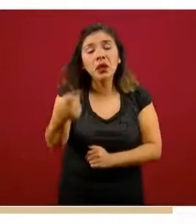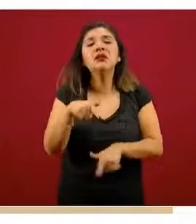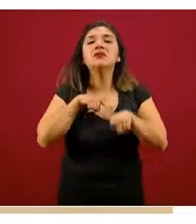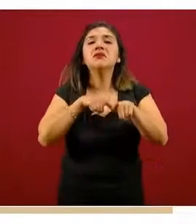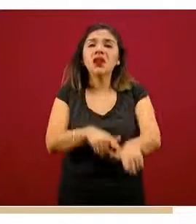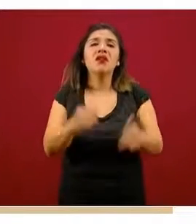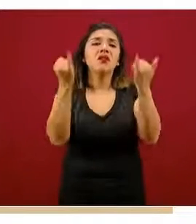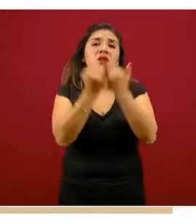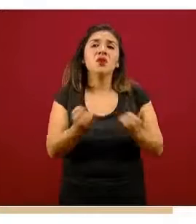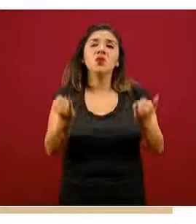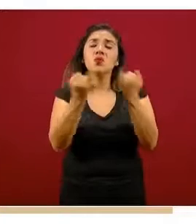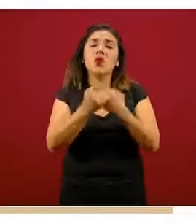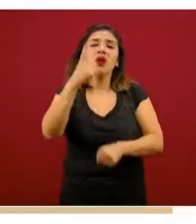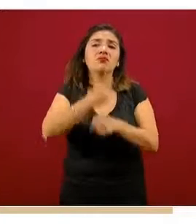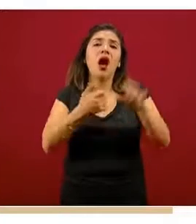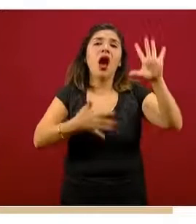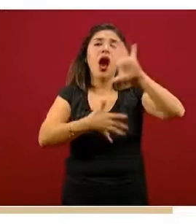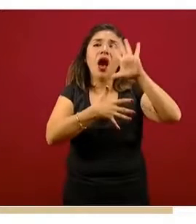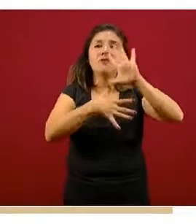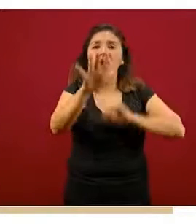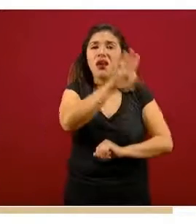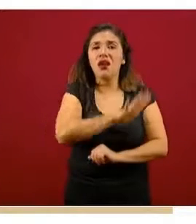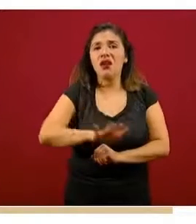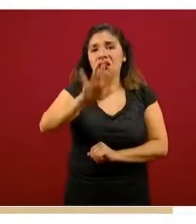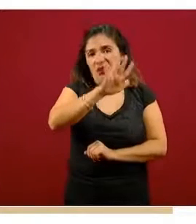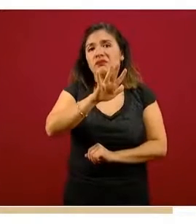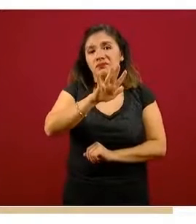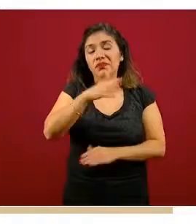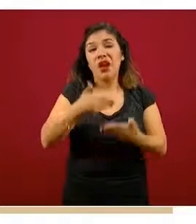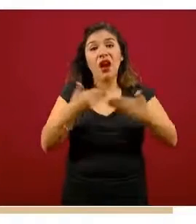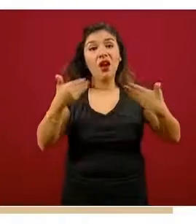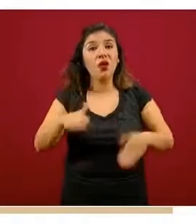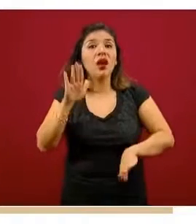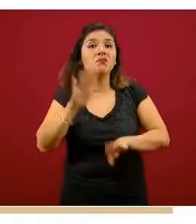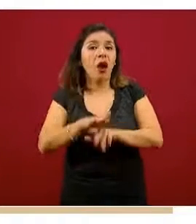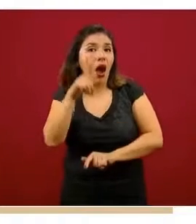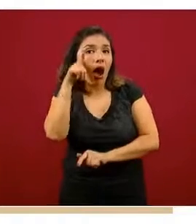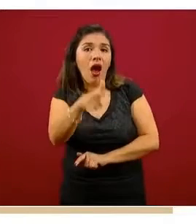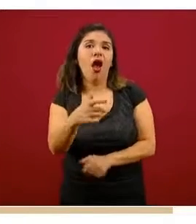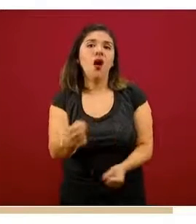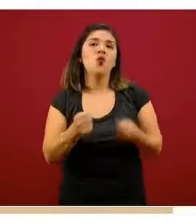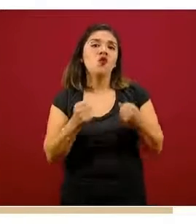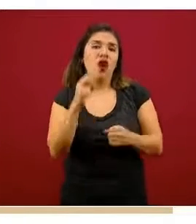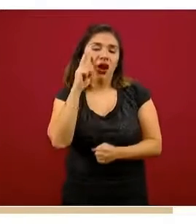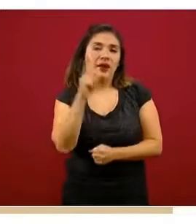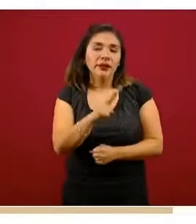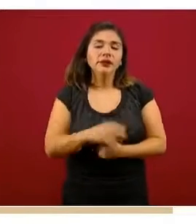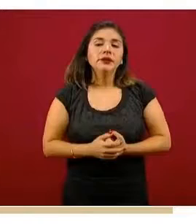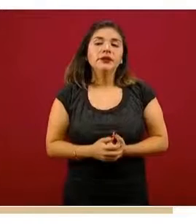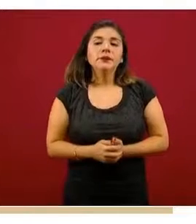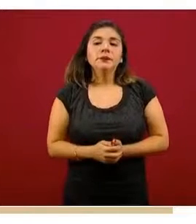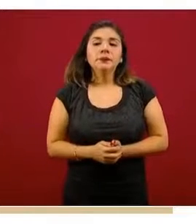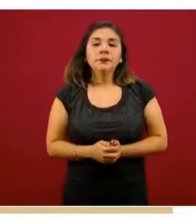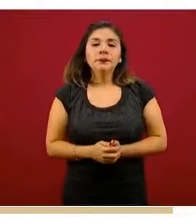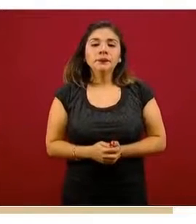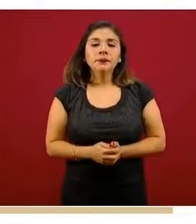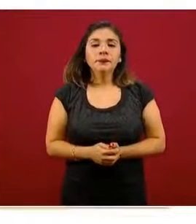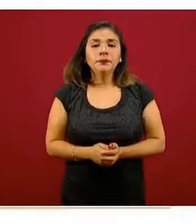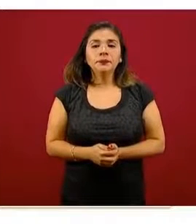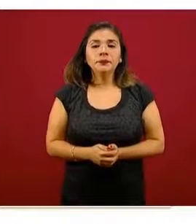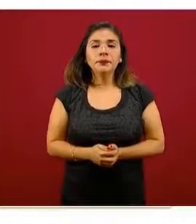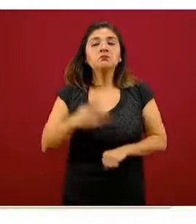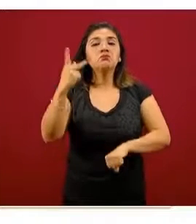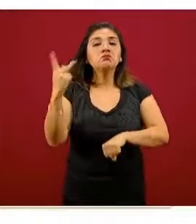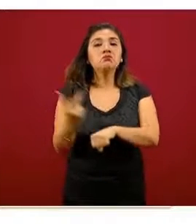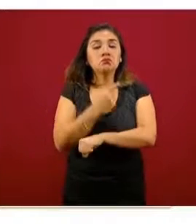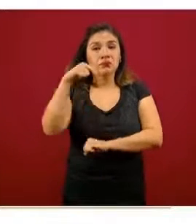continúa concentrándose en la región de las Américas y ahora de una manera mucho más evidente. La siguiente diapositiva son las actualizaciones